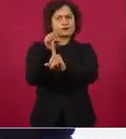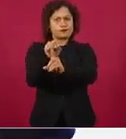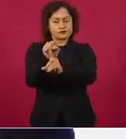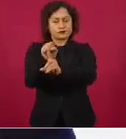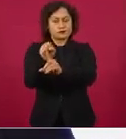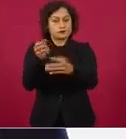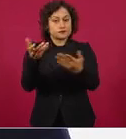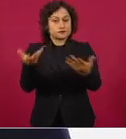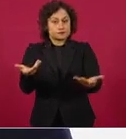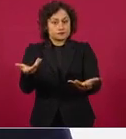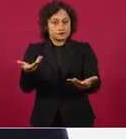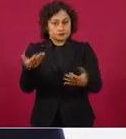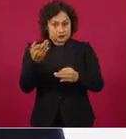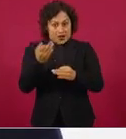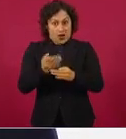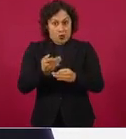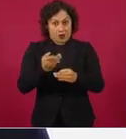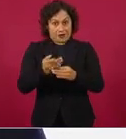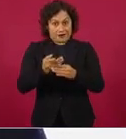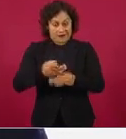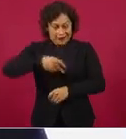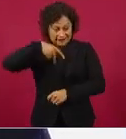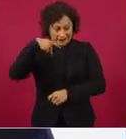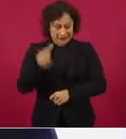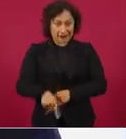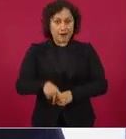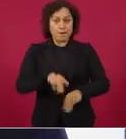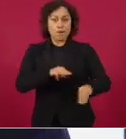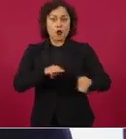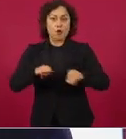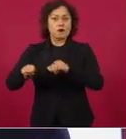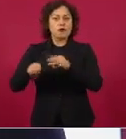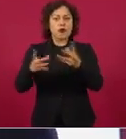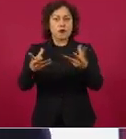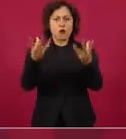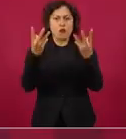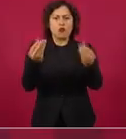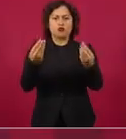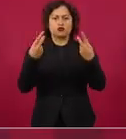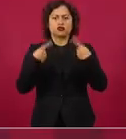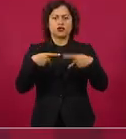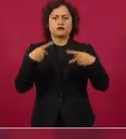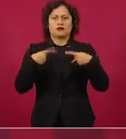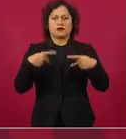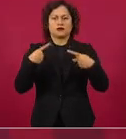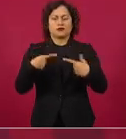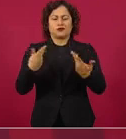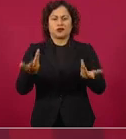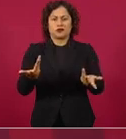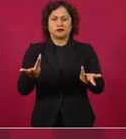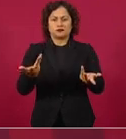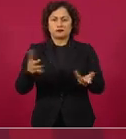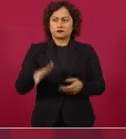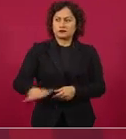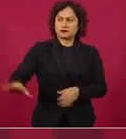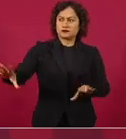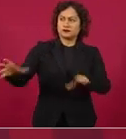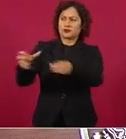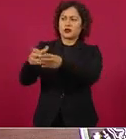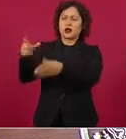de mucha gente, así como son muchos los conservadores, son también muchos,